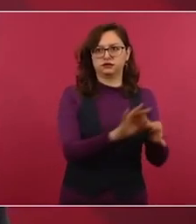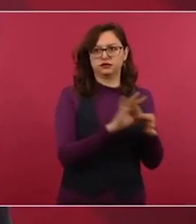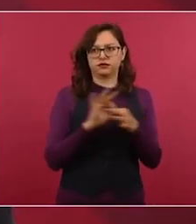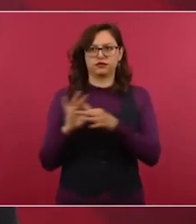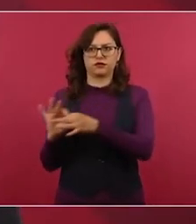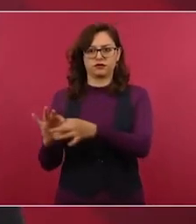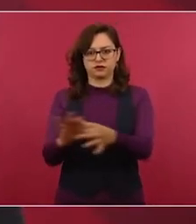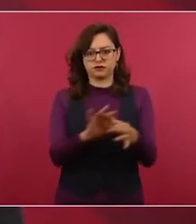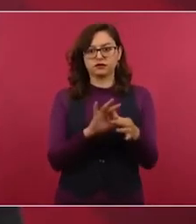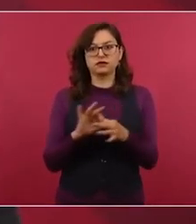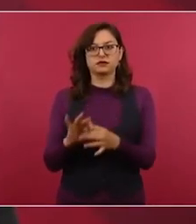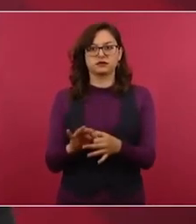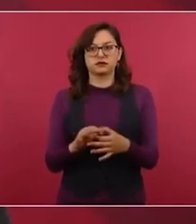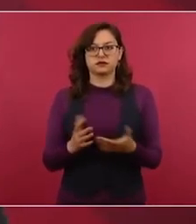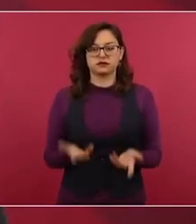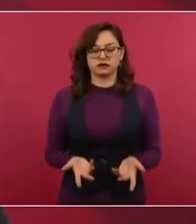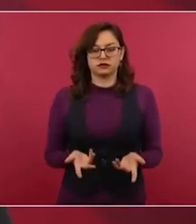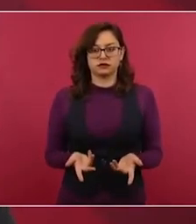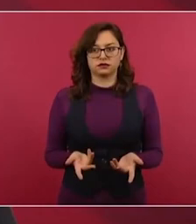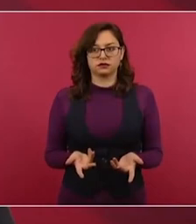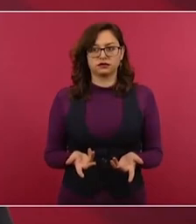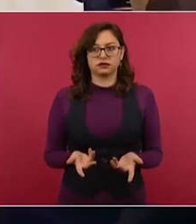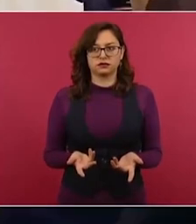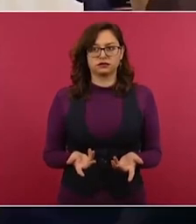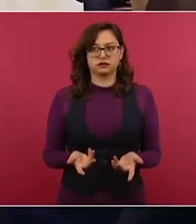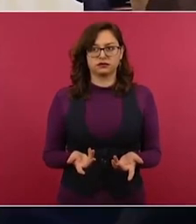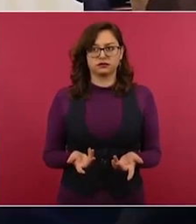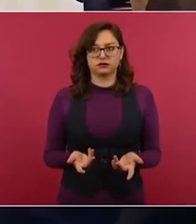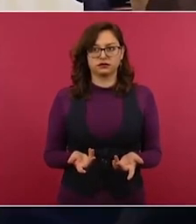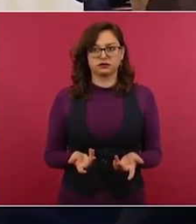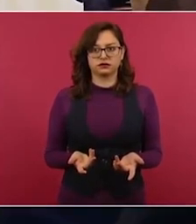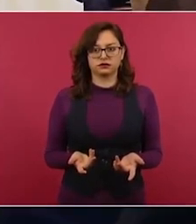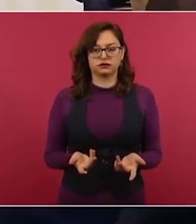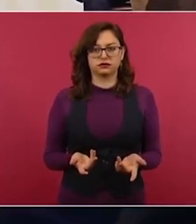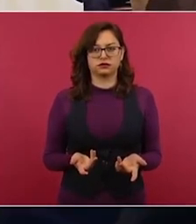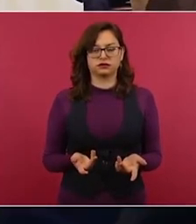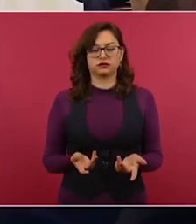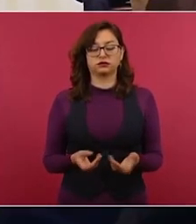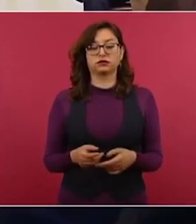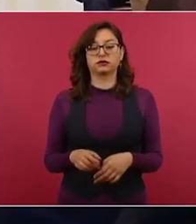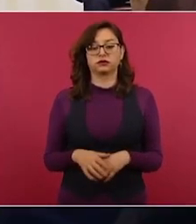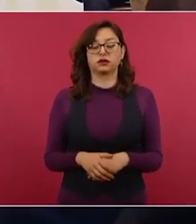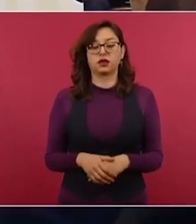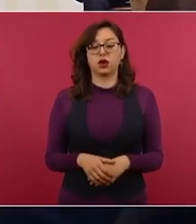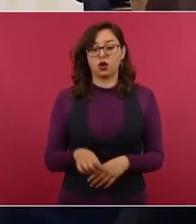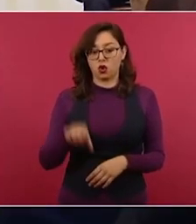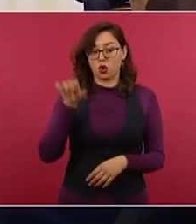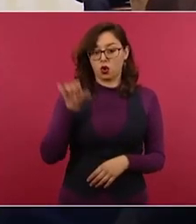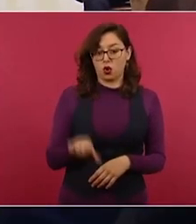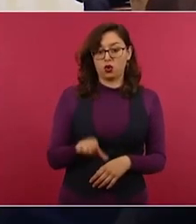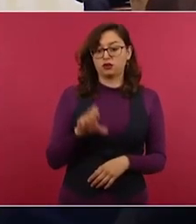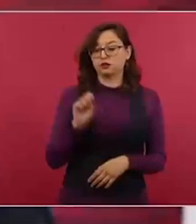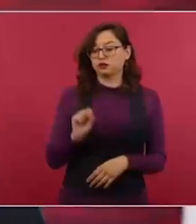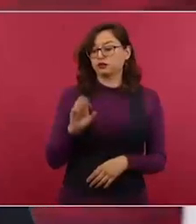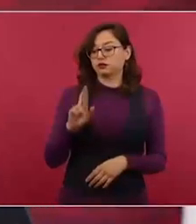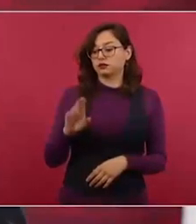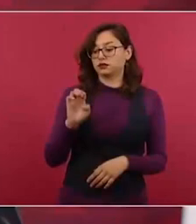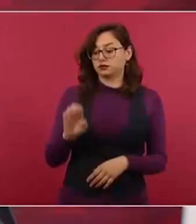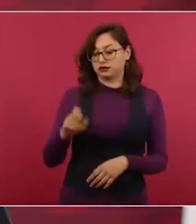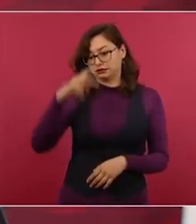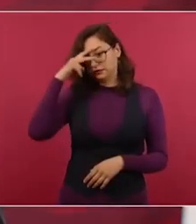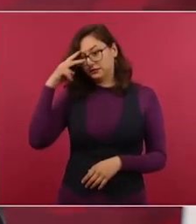Hoy va a hablar por teléfono el secretario de Relaciones Exteriores de